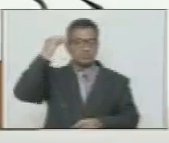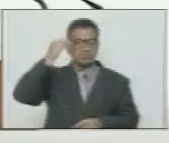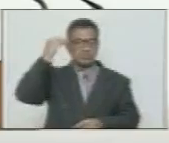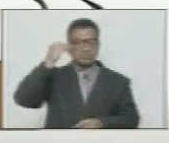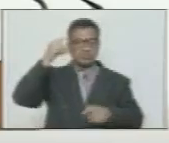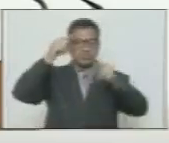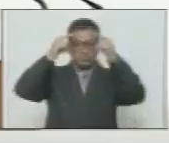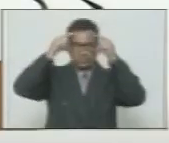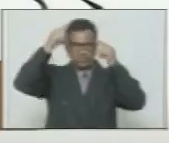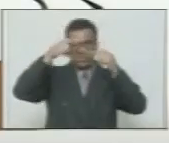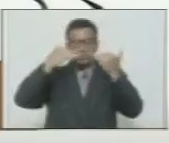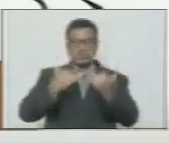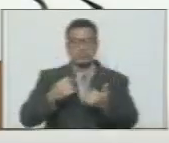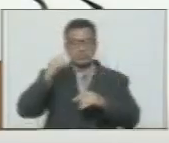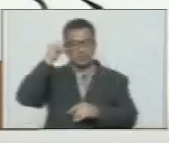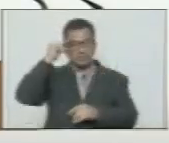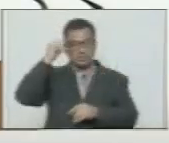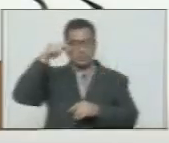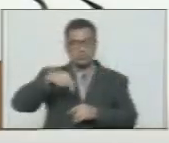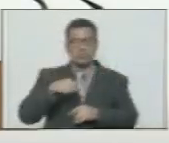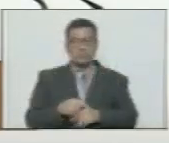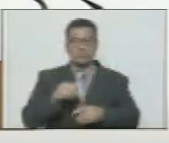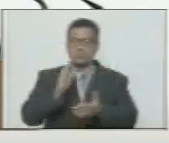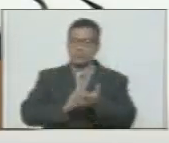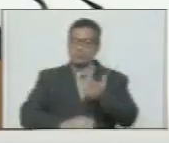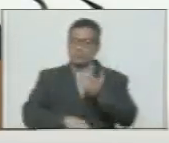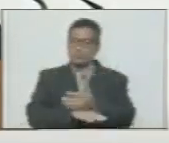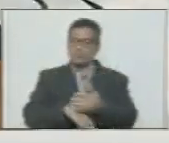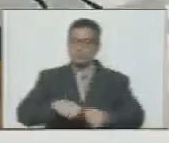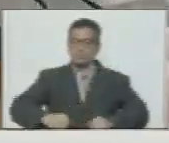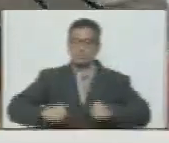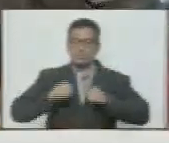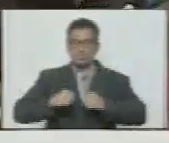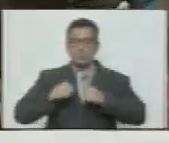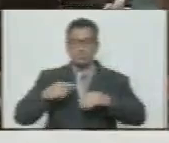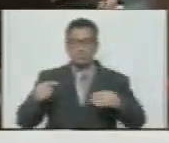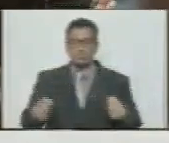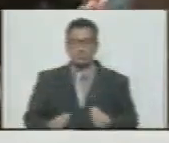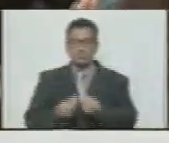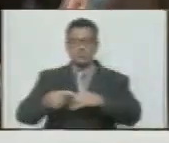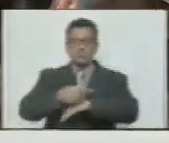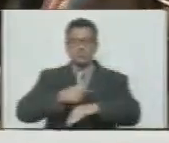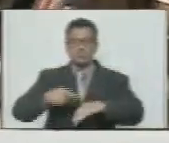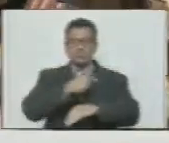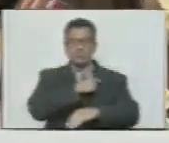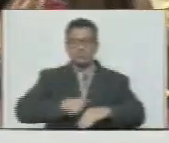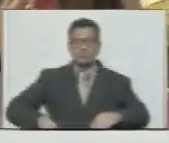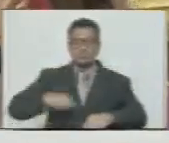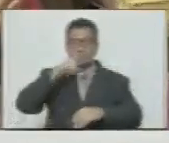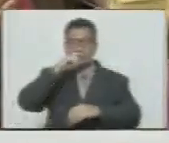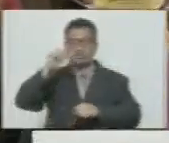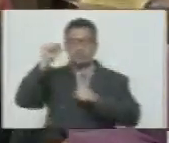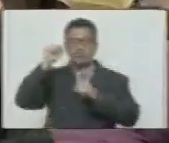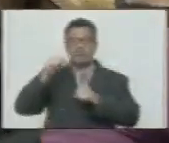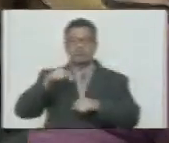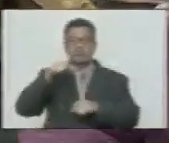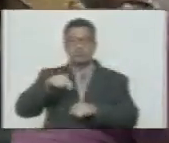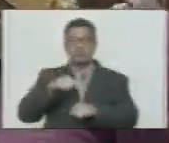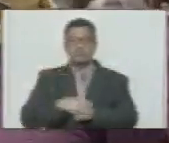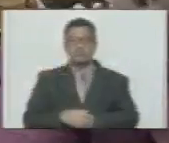los pensamientos de Chávez, y hasta el día que tuvo que despedirse firme con el gobierno del presidente Nicolás Maduro